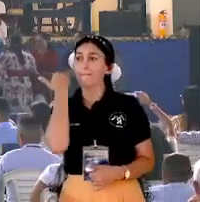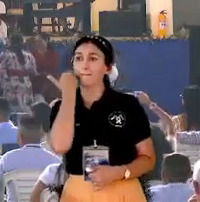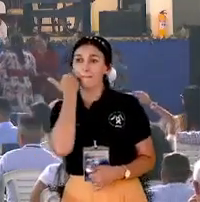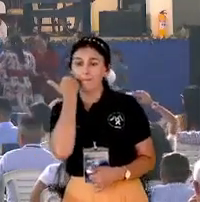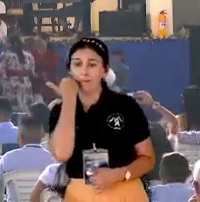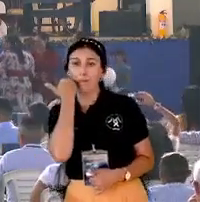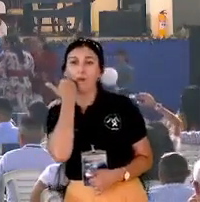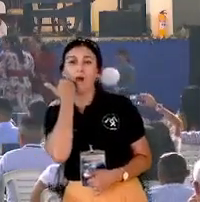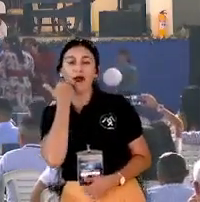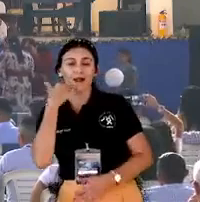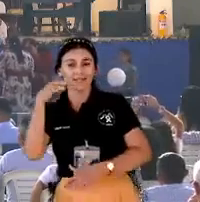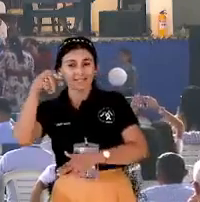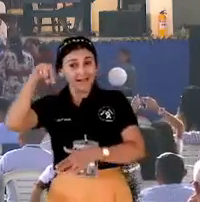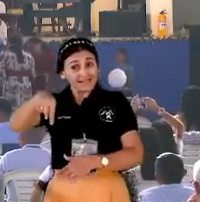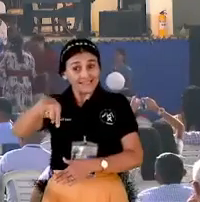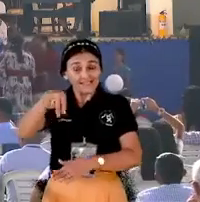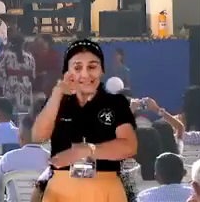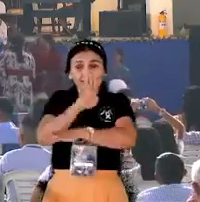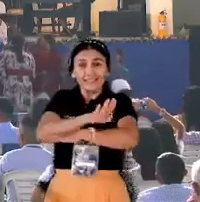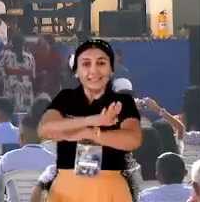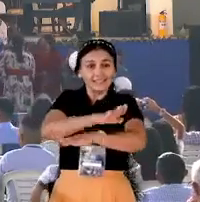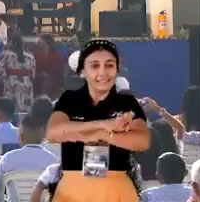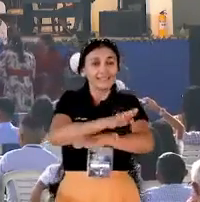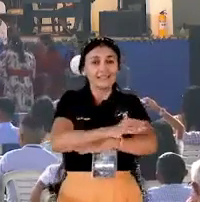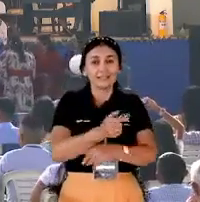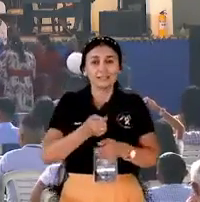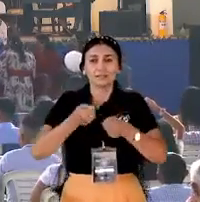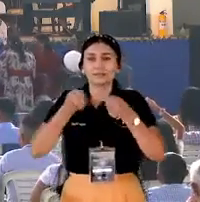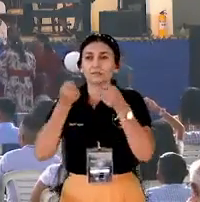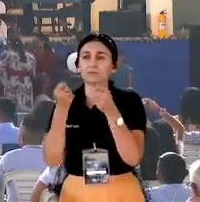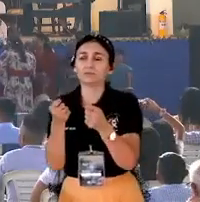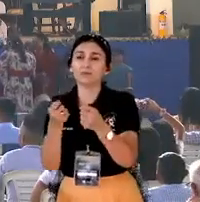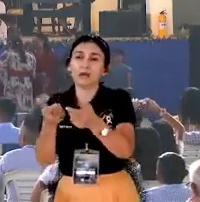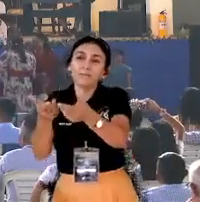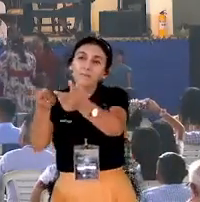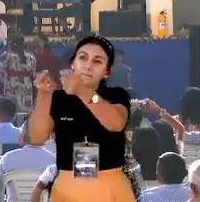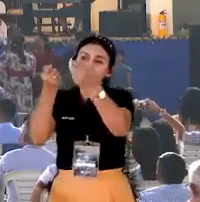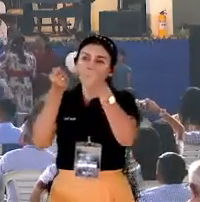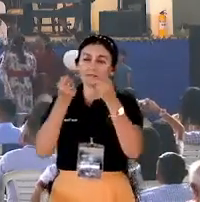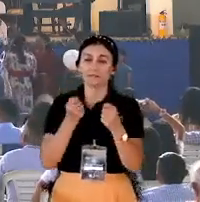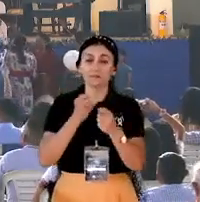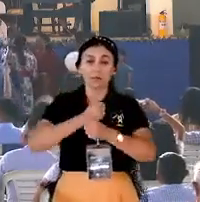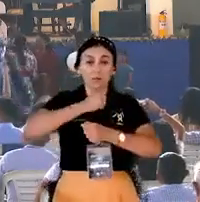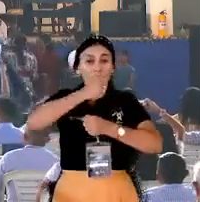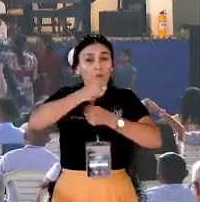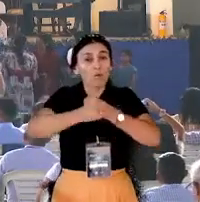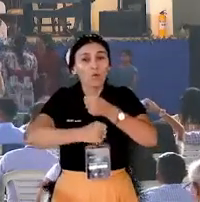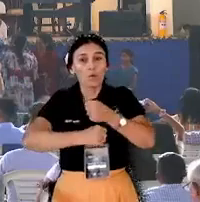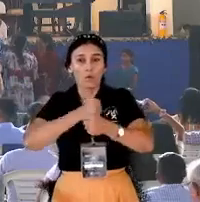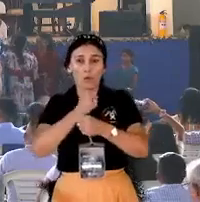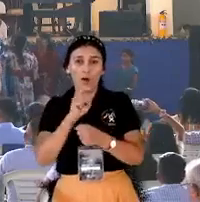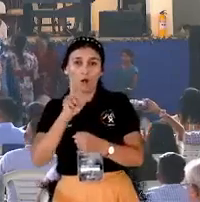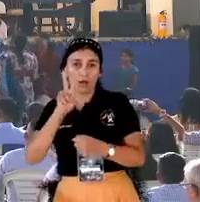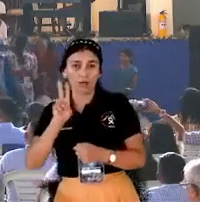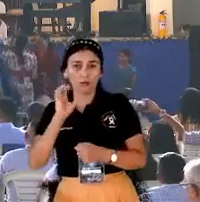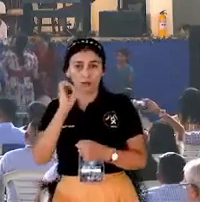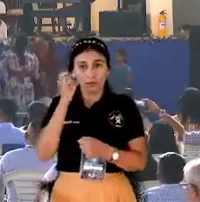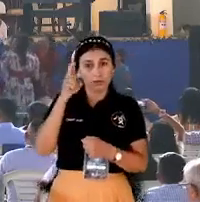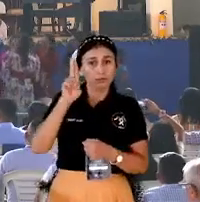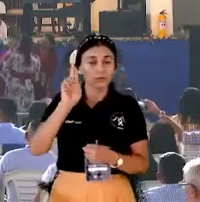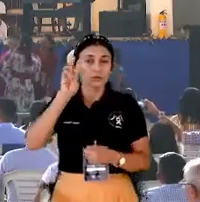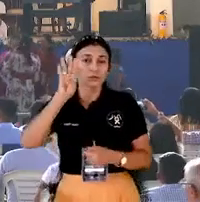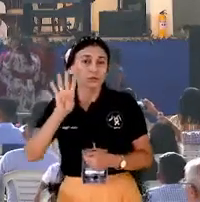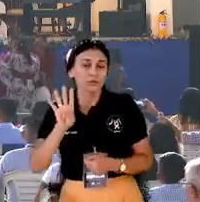estamos en esta tarde, estamos dispuestas a recibir un año 2024